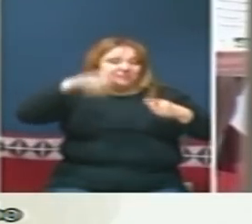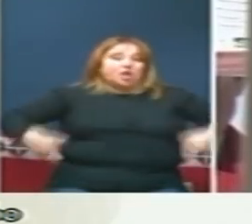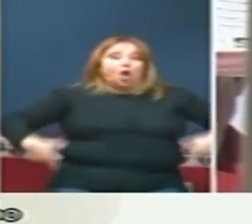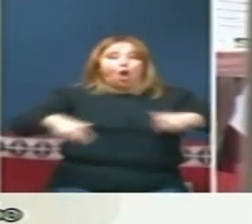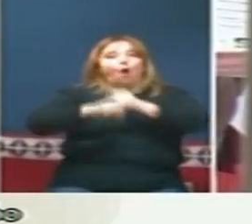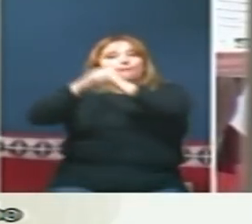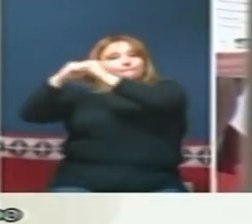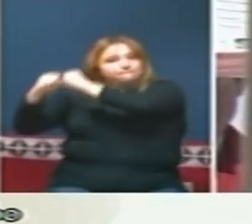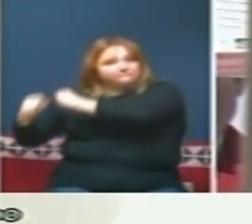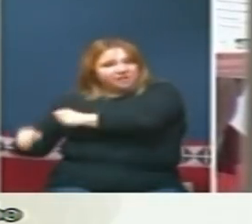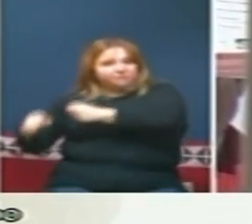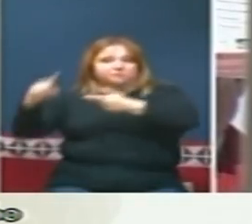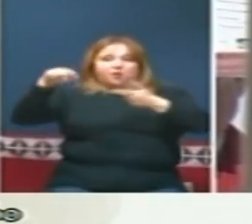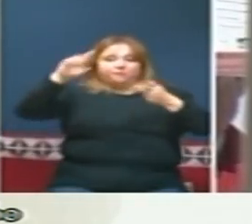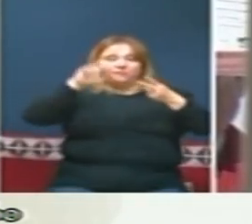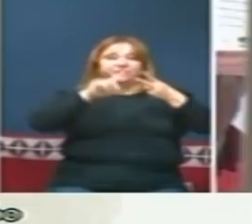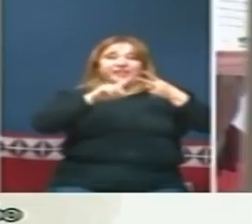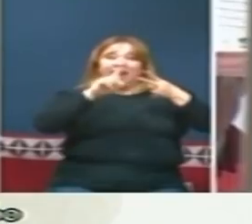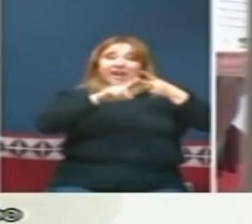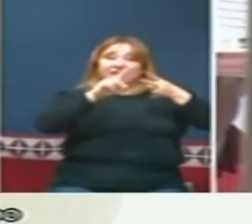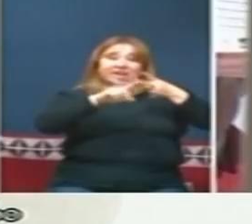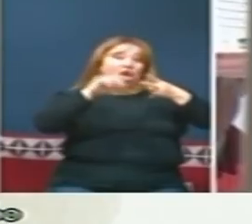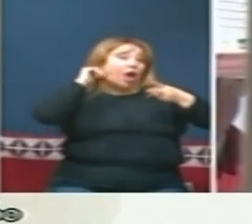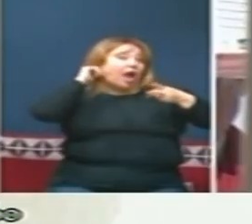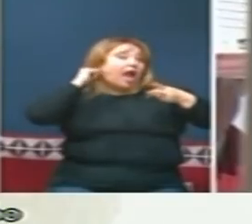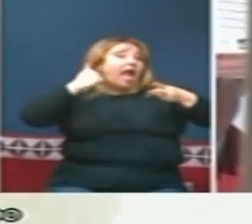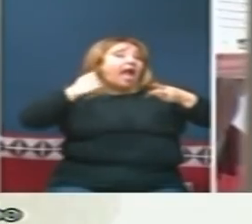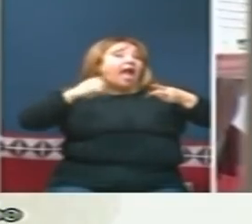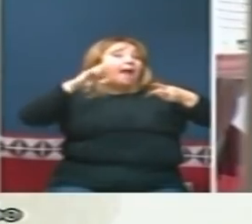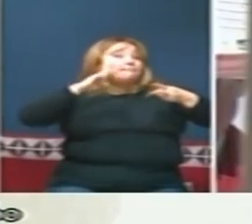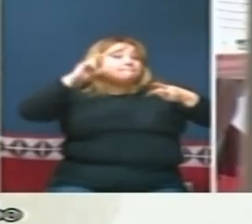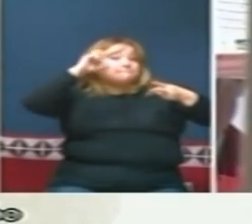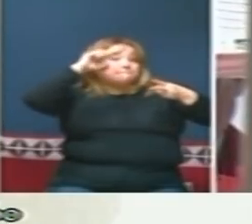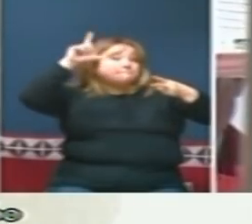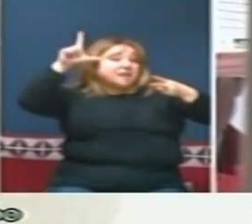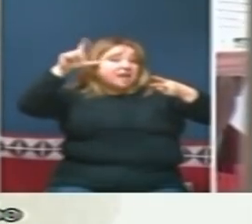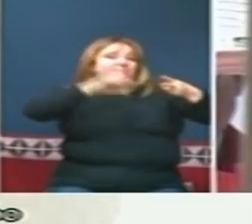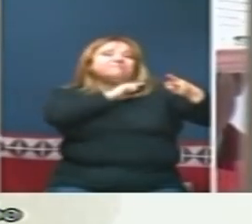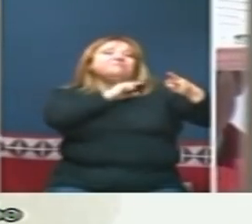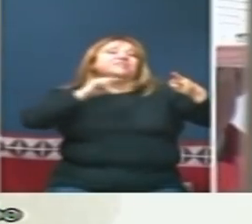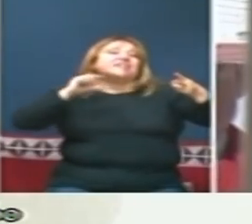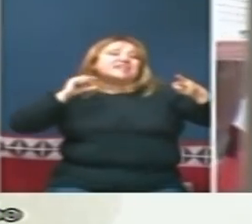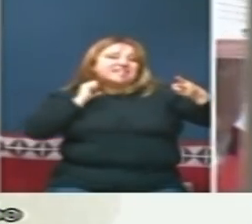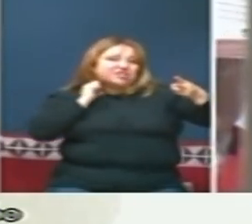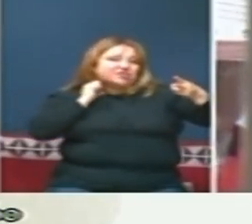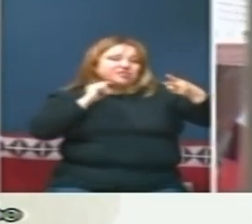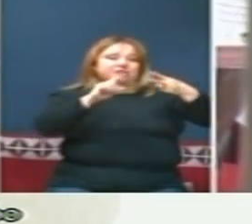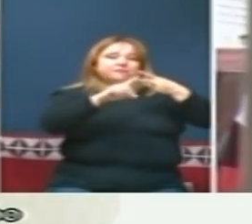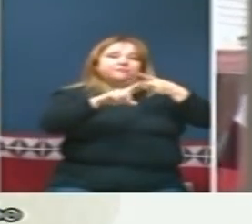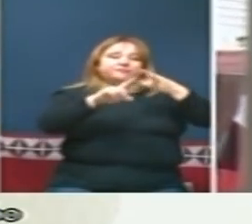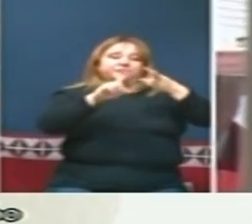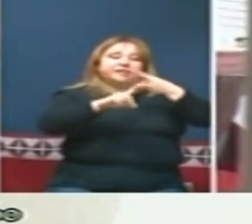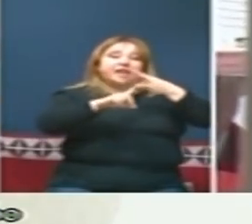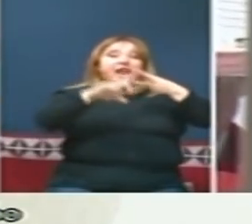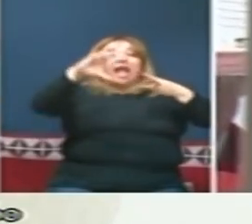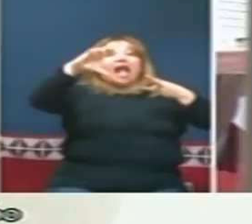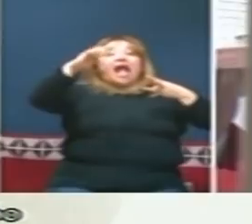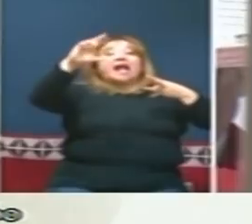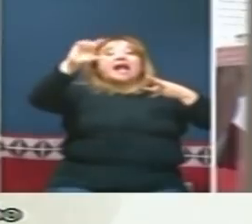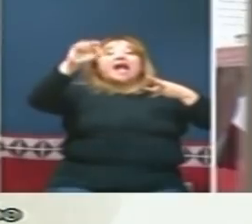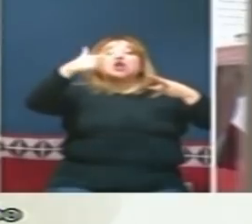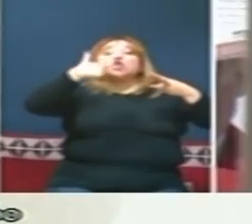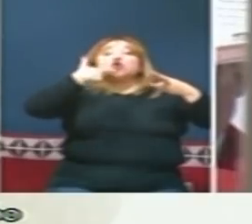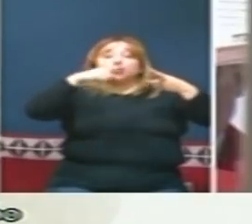de La Rioja, Gabriel José Rogelio Longueville, sacerdote diocesano, Carlos de Dios